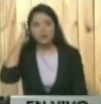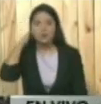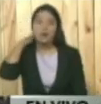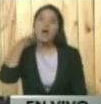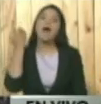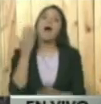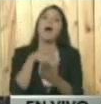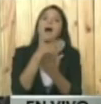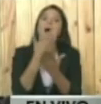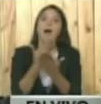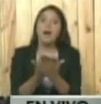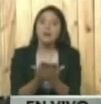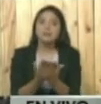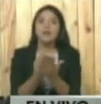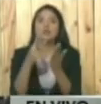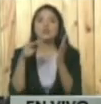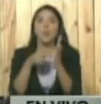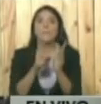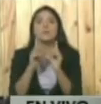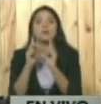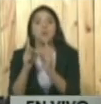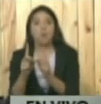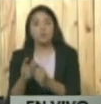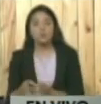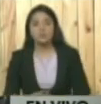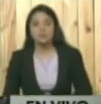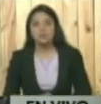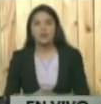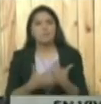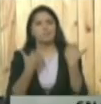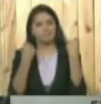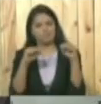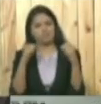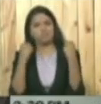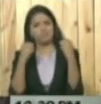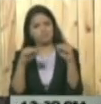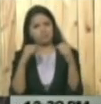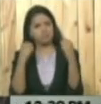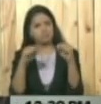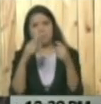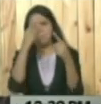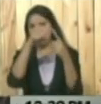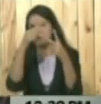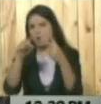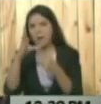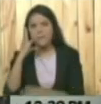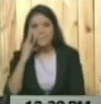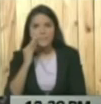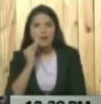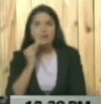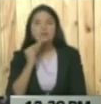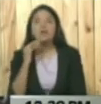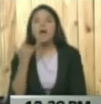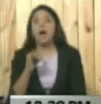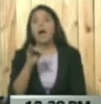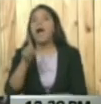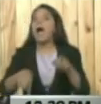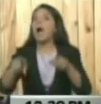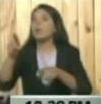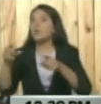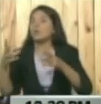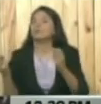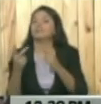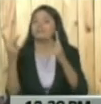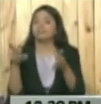1999 hasta el año 2011, ensayando diversas experiencias y obteniendo algunas